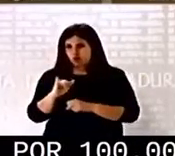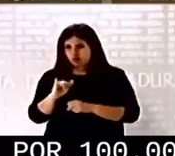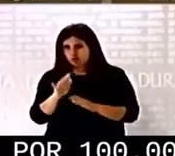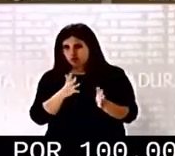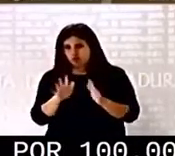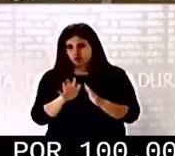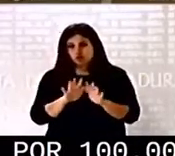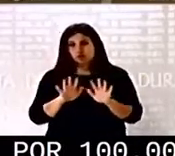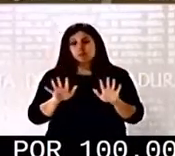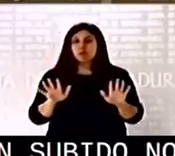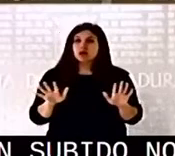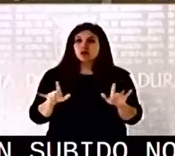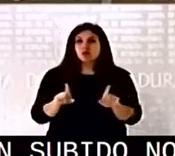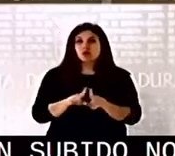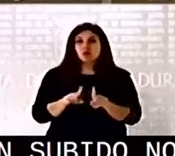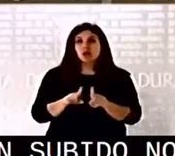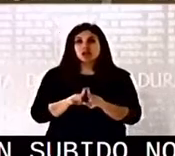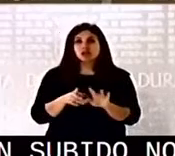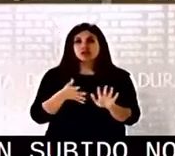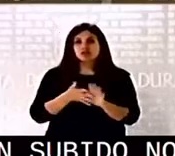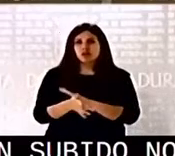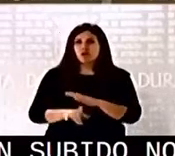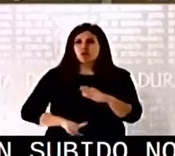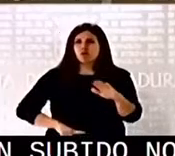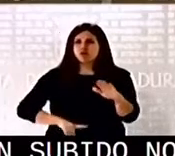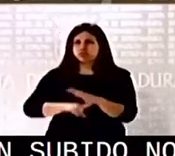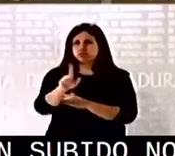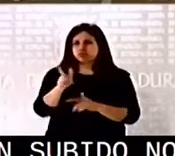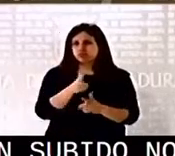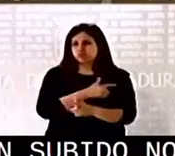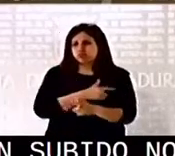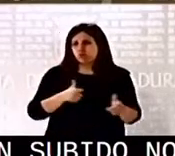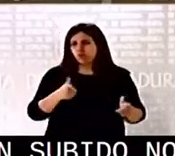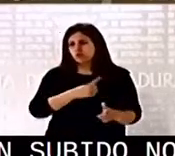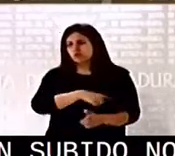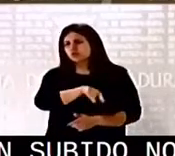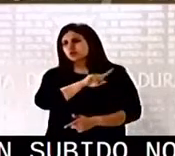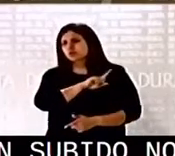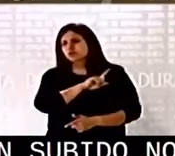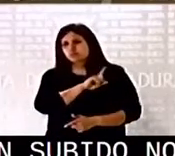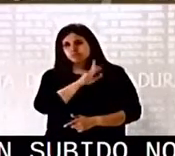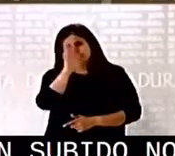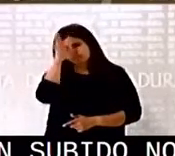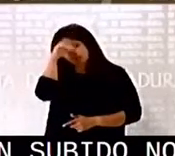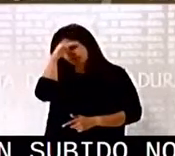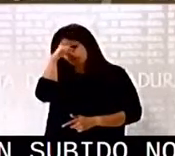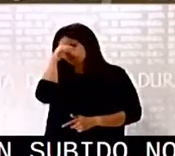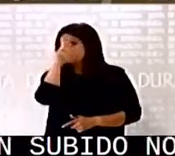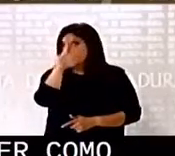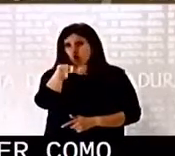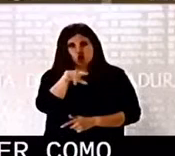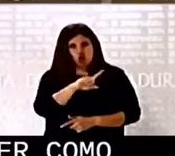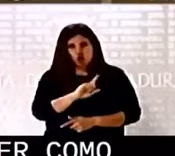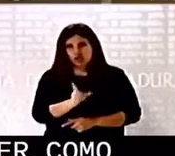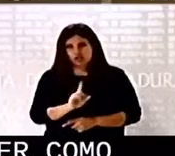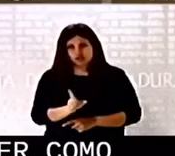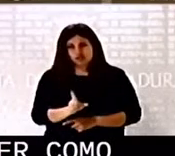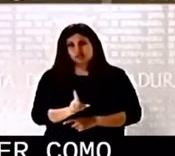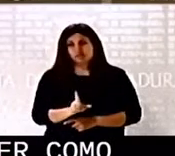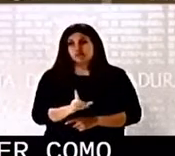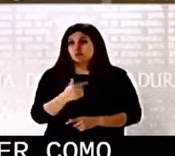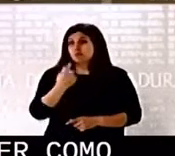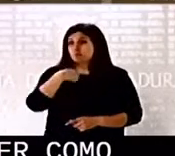sufrido un repunte que podíamos temer como consecuencia de la